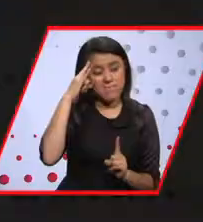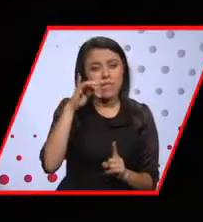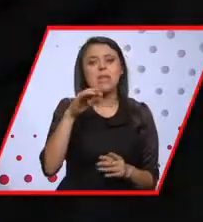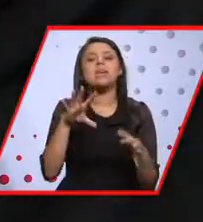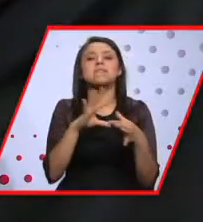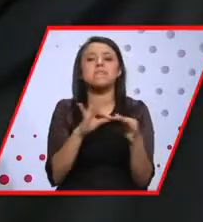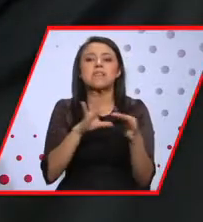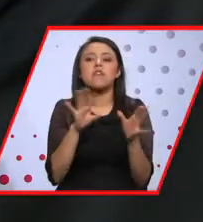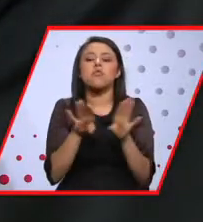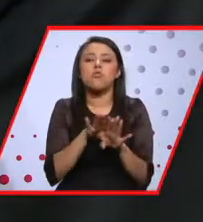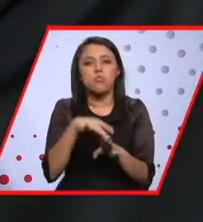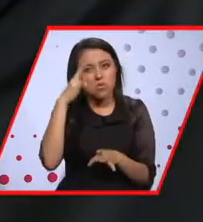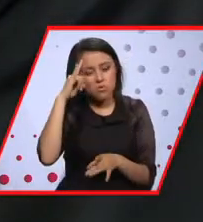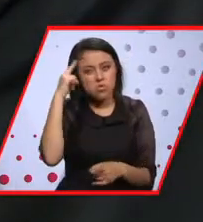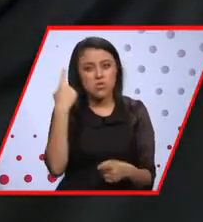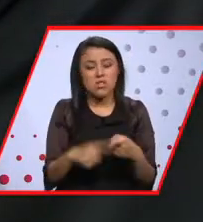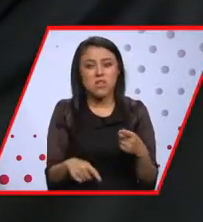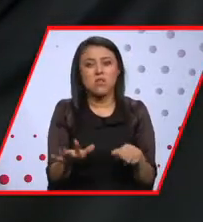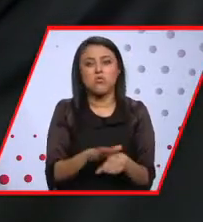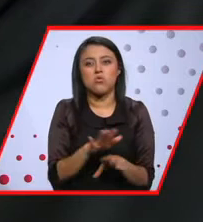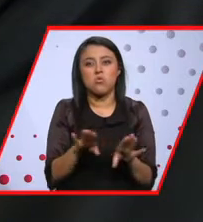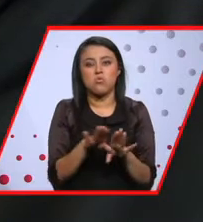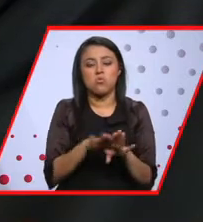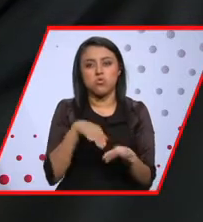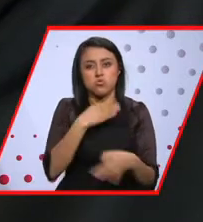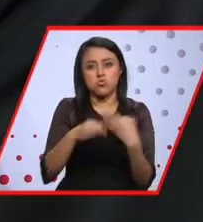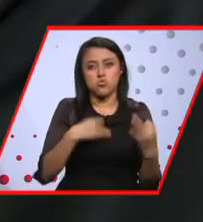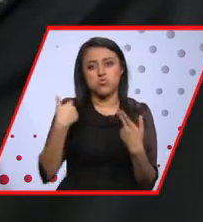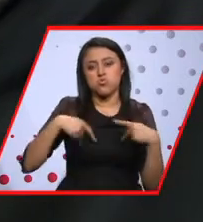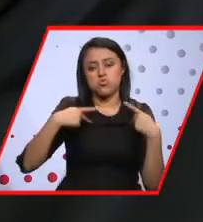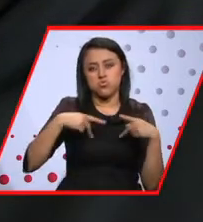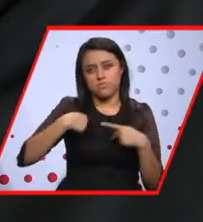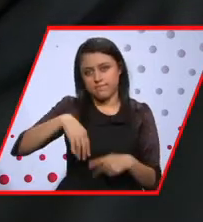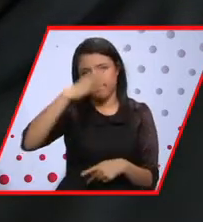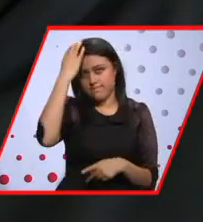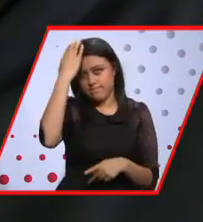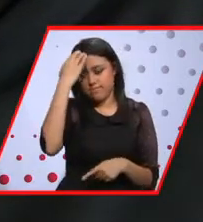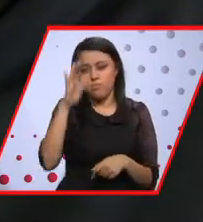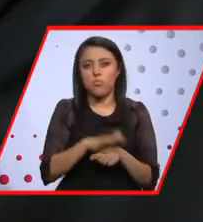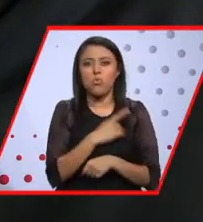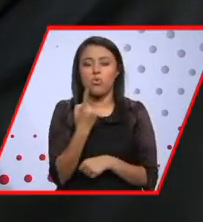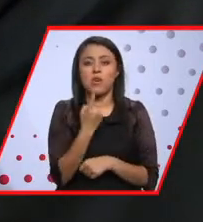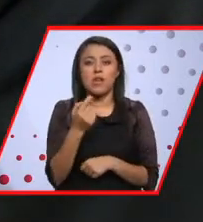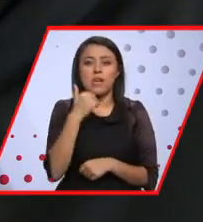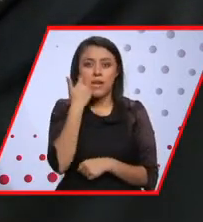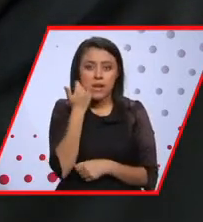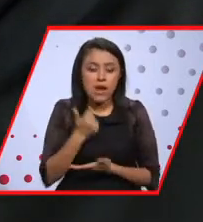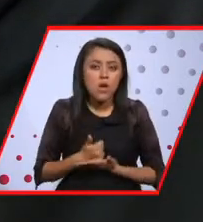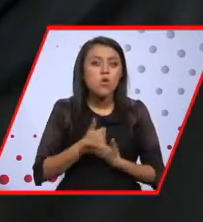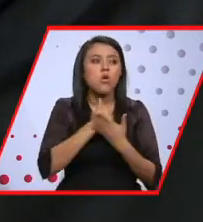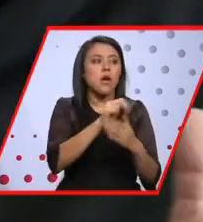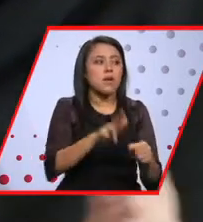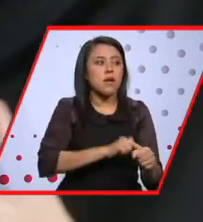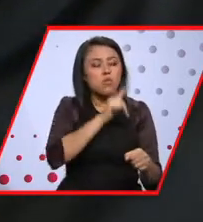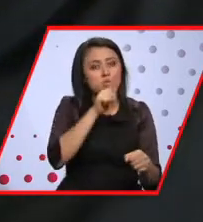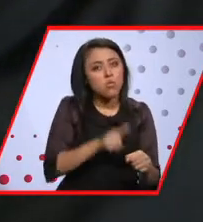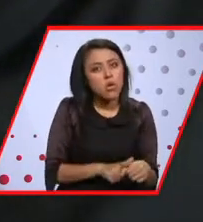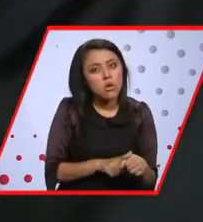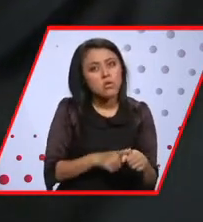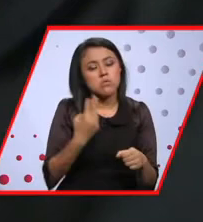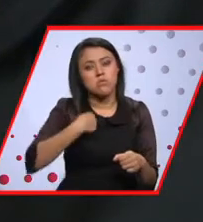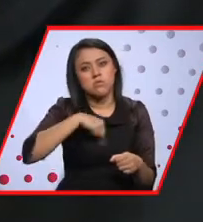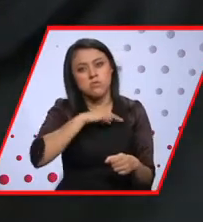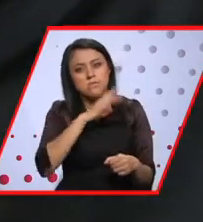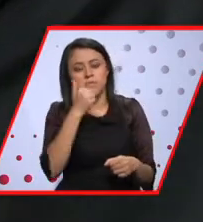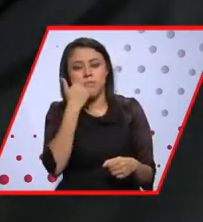demonio. Vemos que nosotros tenemos con la ciencia un camino porque ellos quieren ayudar a lo natural y nosotros